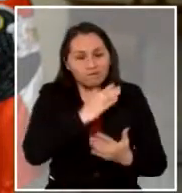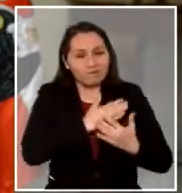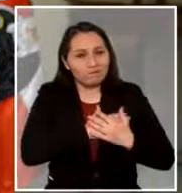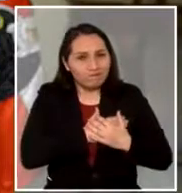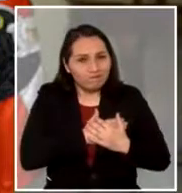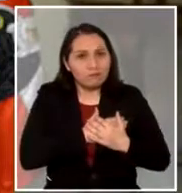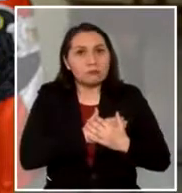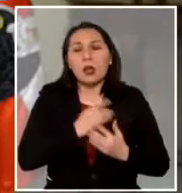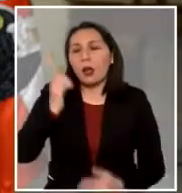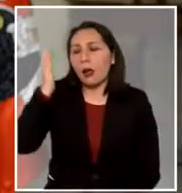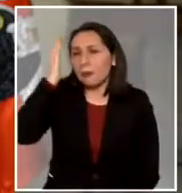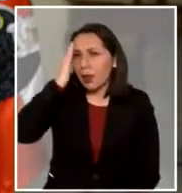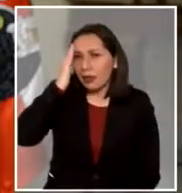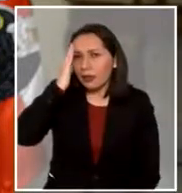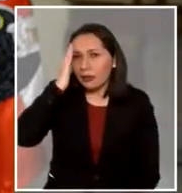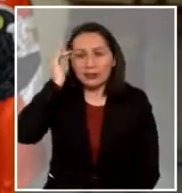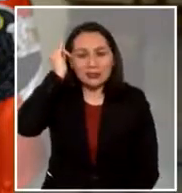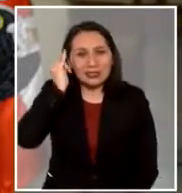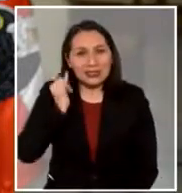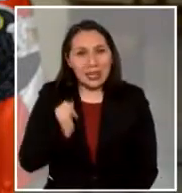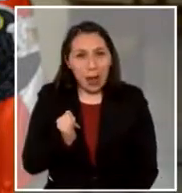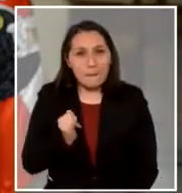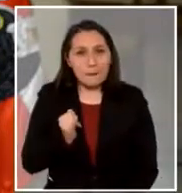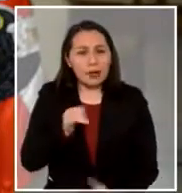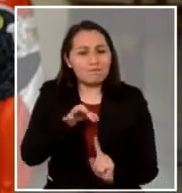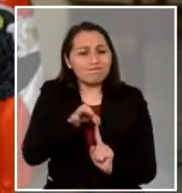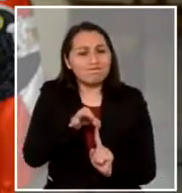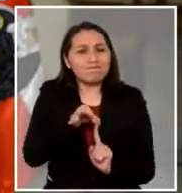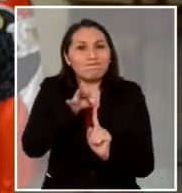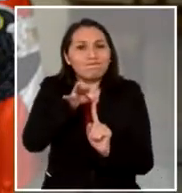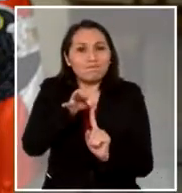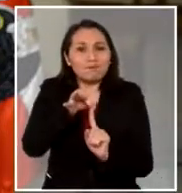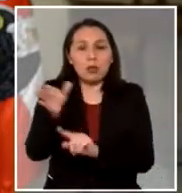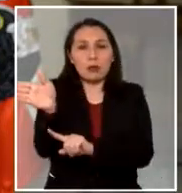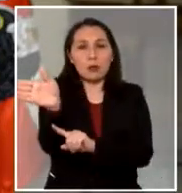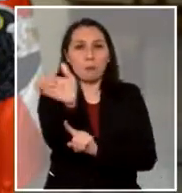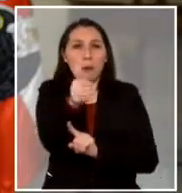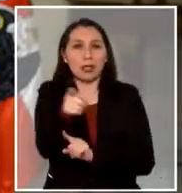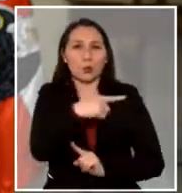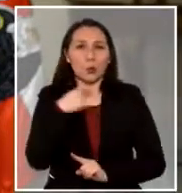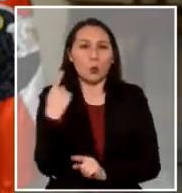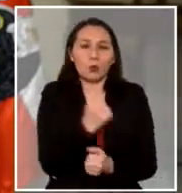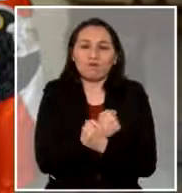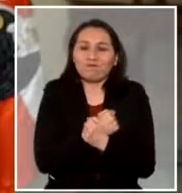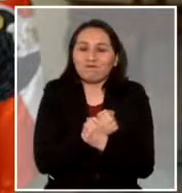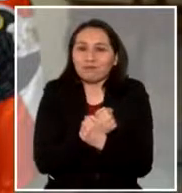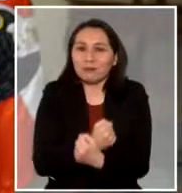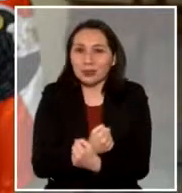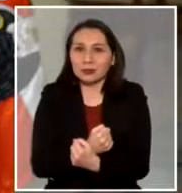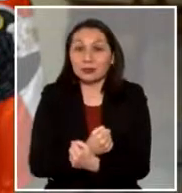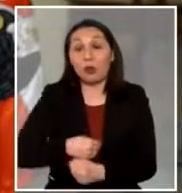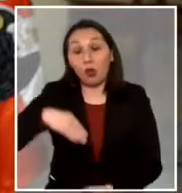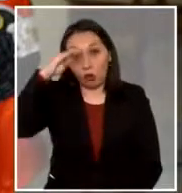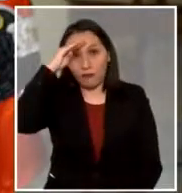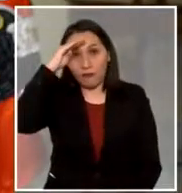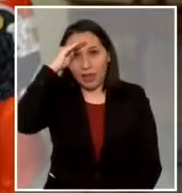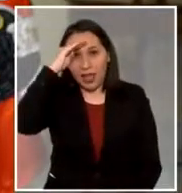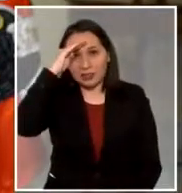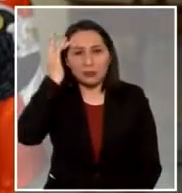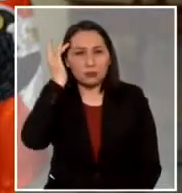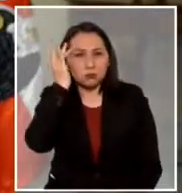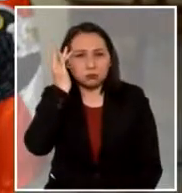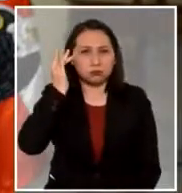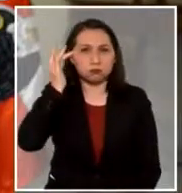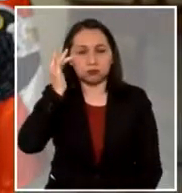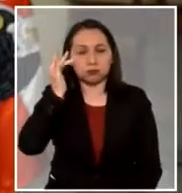y con la mente colocando siempre en el centro a esta patria que tanto queremos confió en la